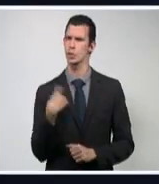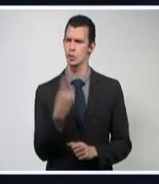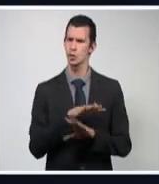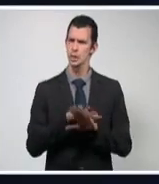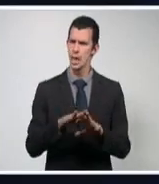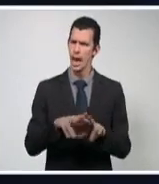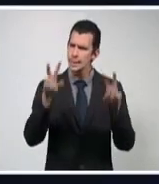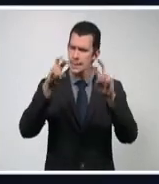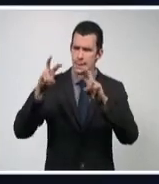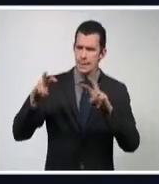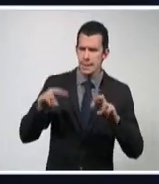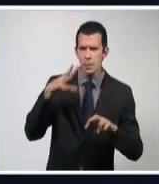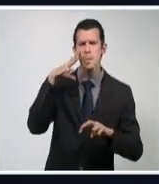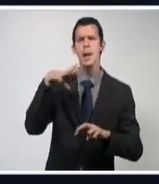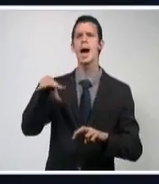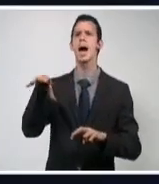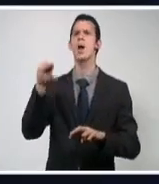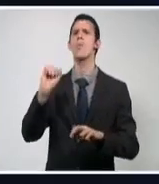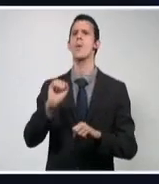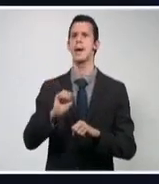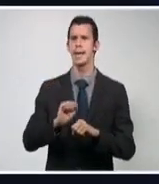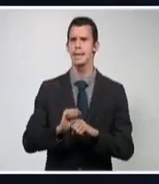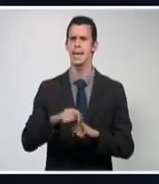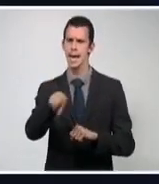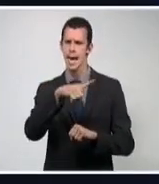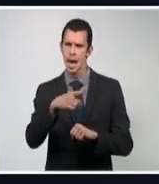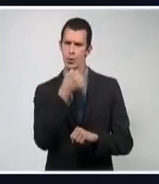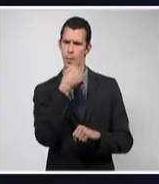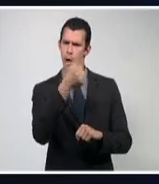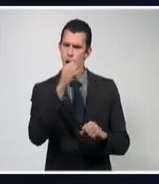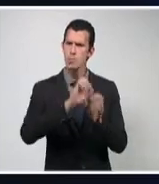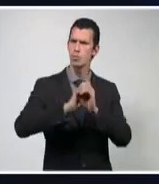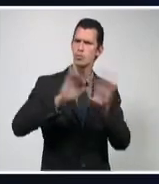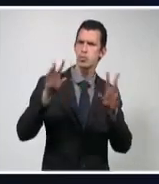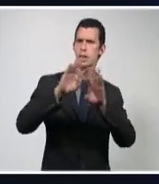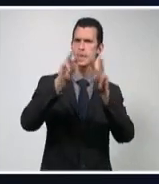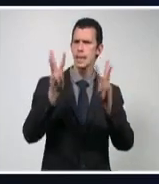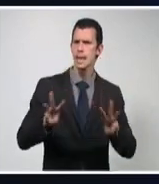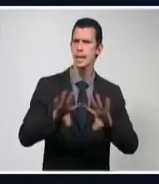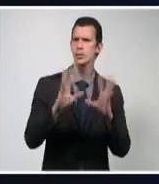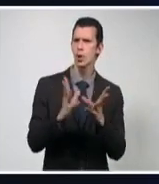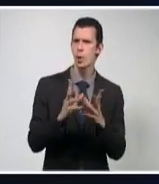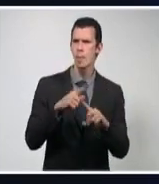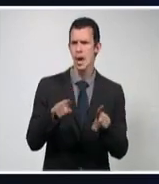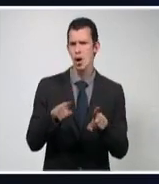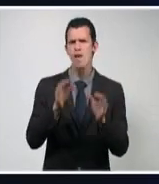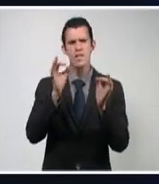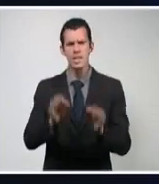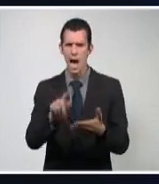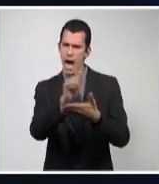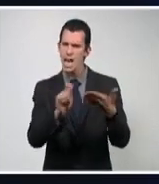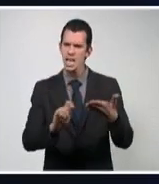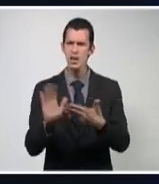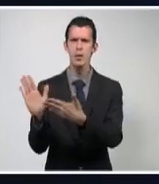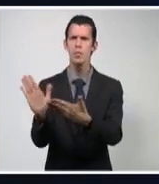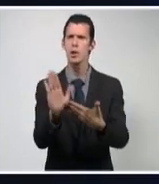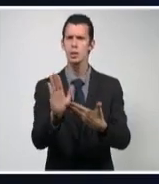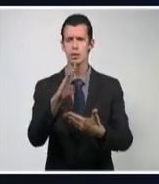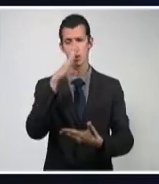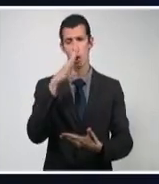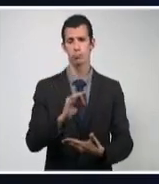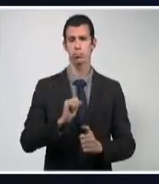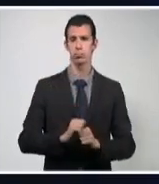NED, entidades que se han encargado de muchas de las tareas que antes realizaba abiertamente la CIA en no pocos lugares del mundo. ¿Pero